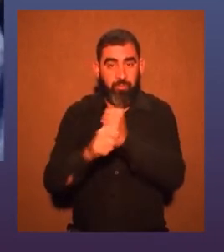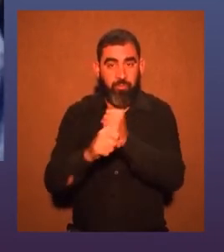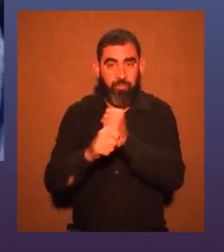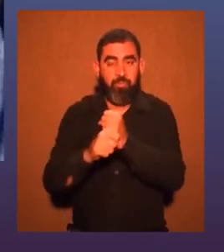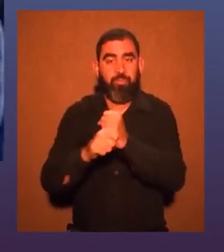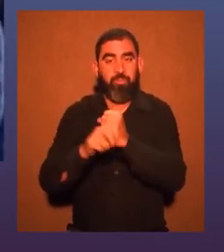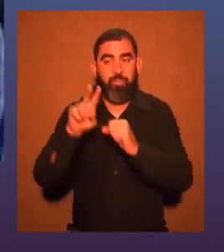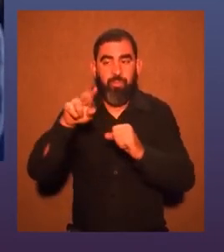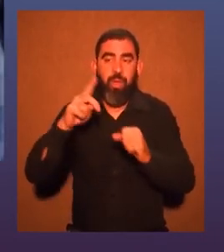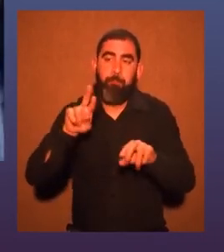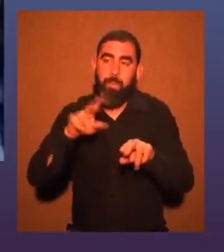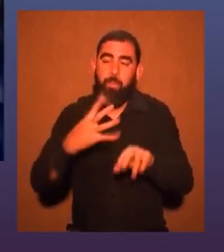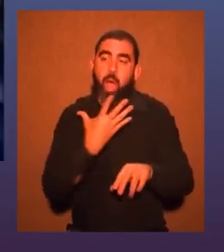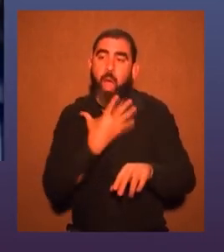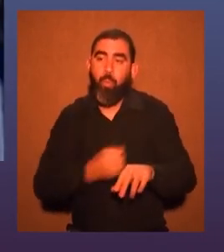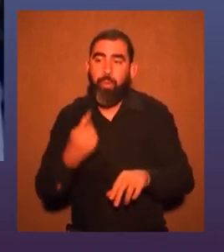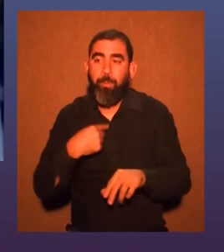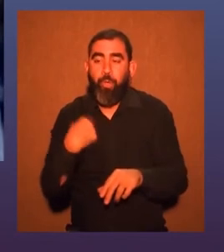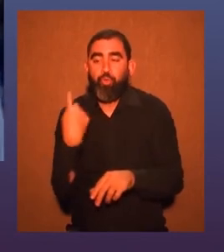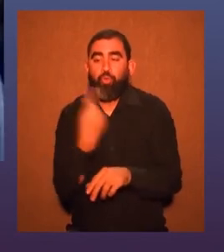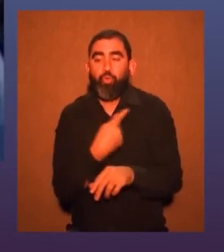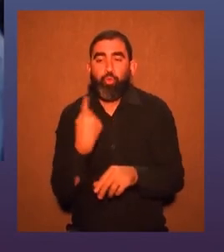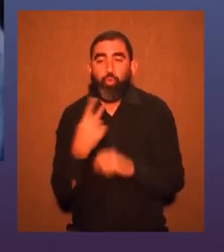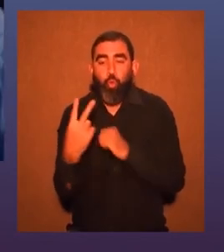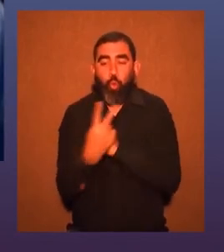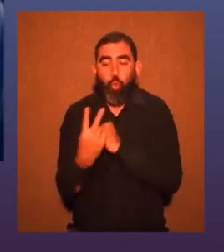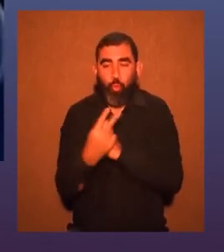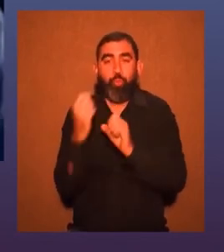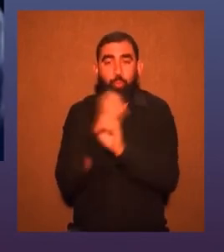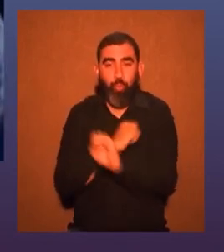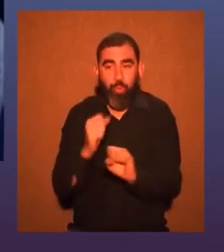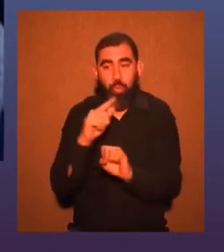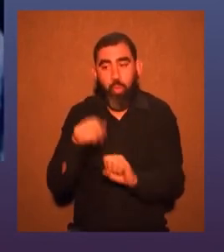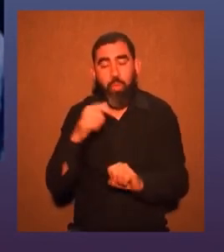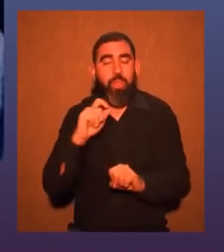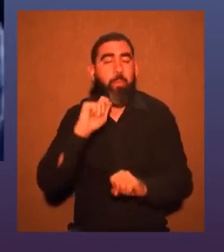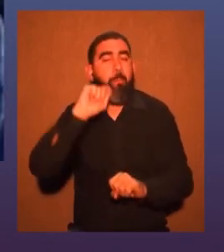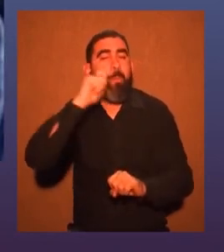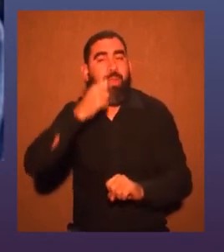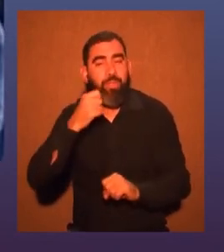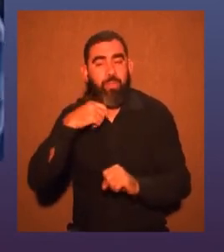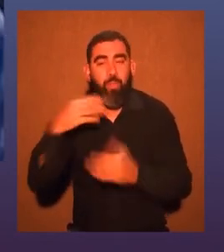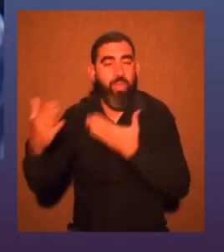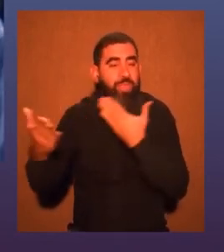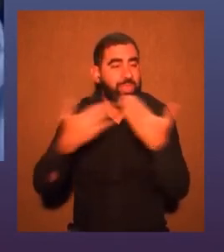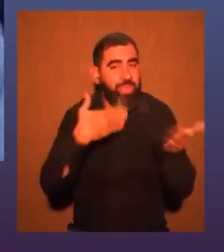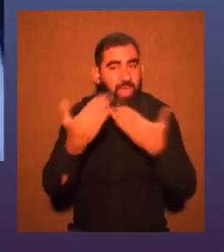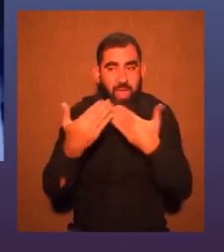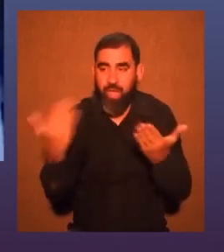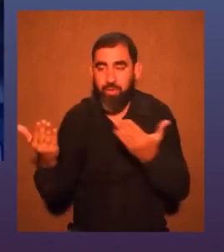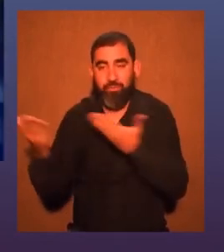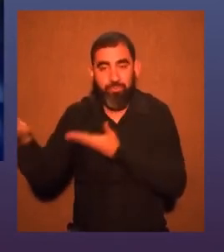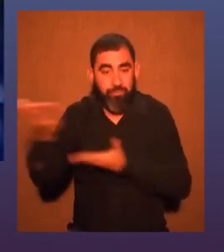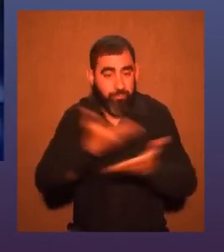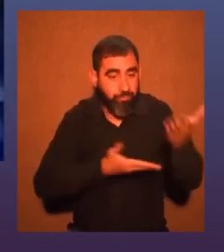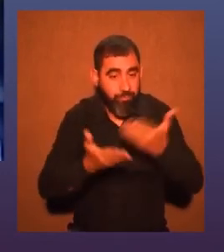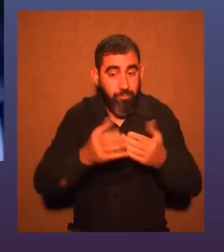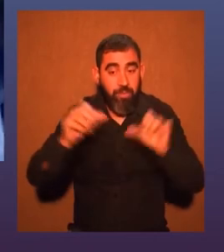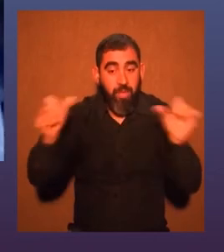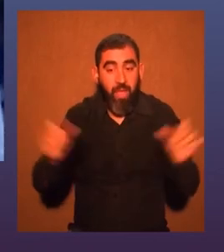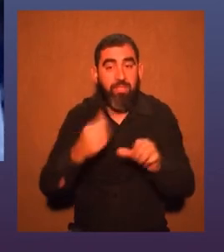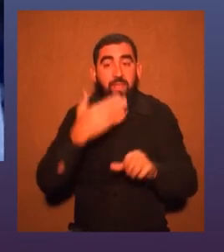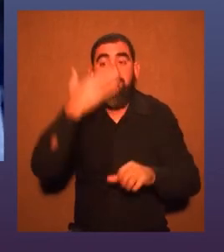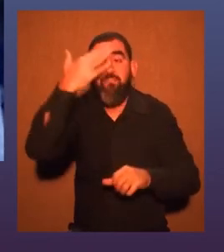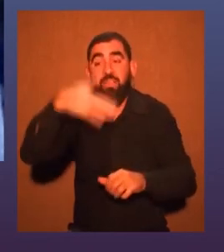de nuevo, esta misma angustia, pero en soledad y más controlable. La otra es la más hermosa, porque es la del diálogo, y es la que hace que ese producto final